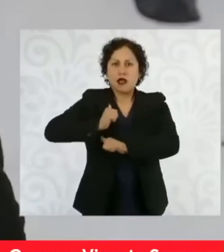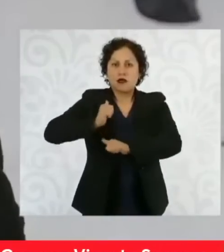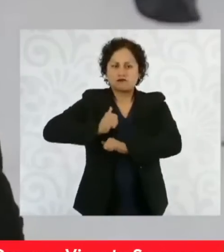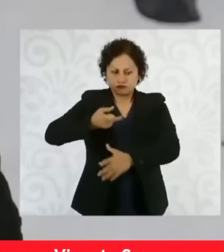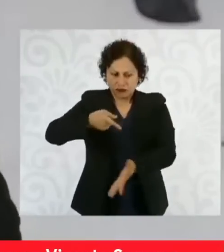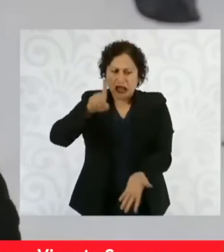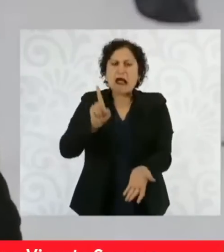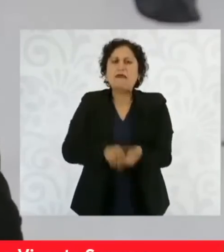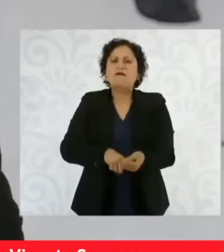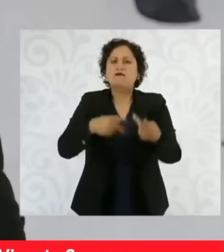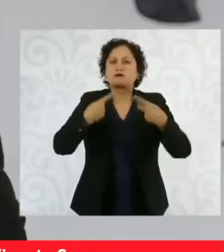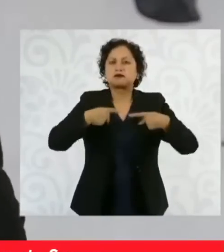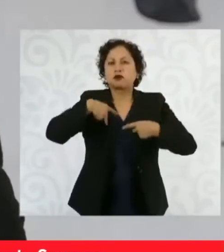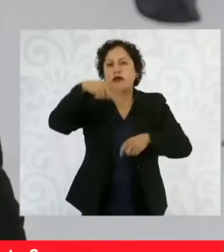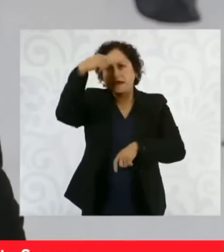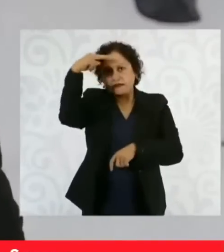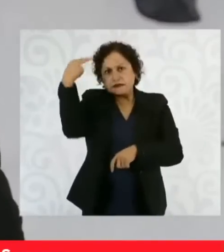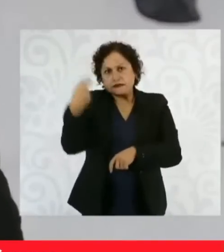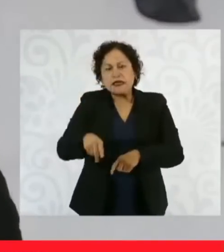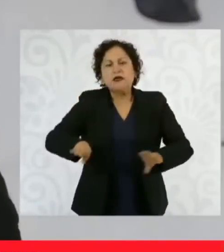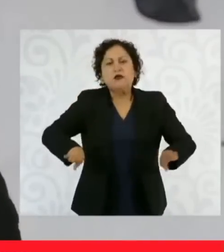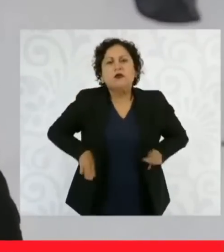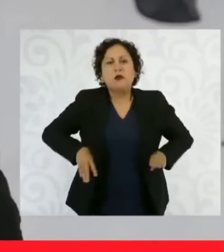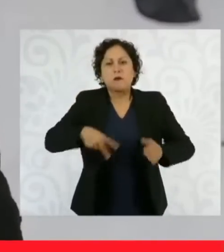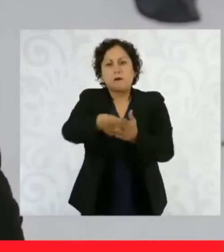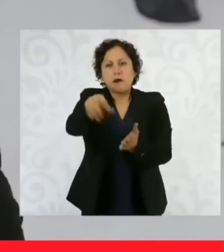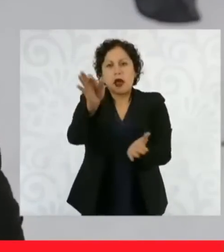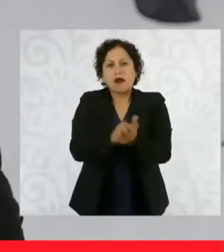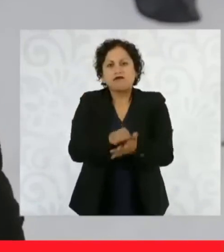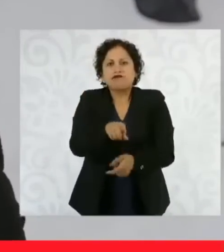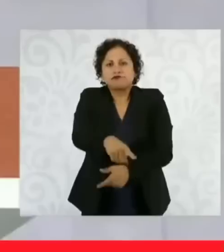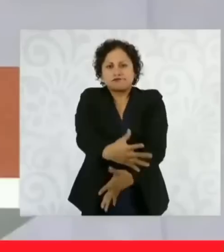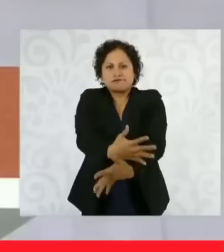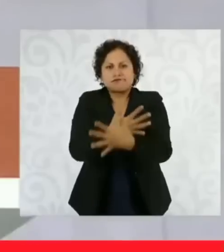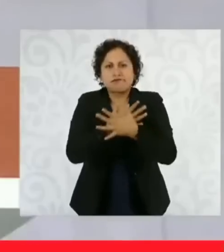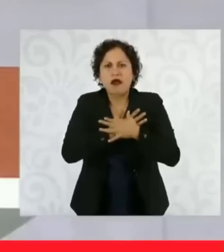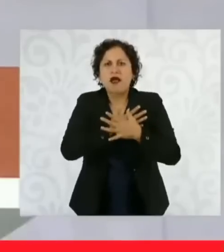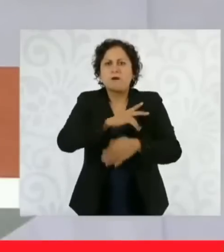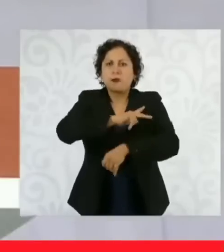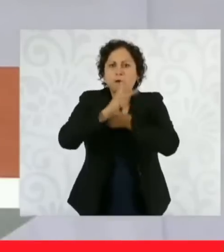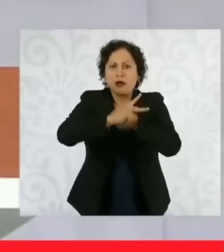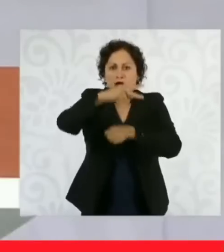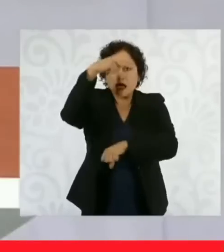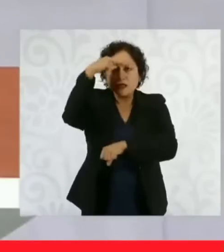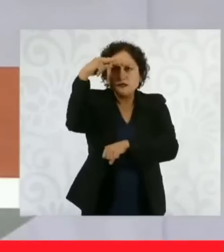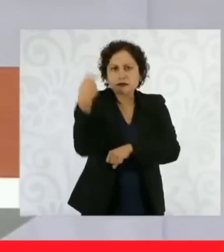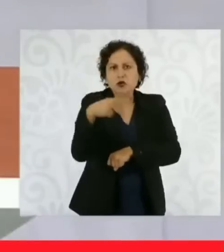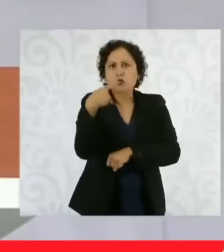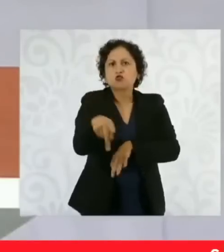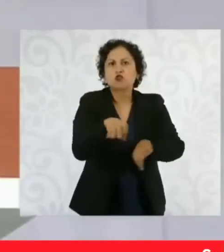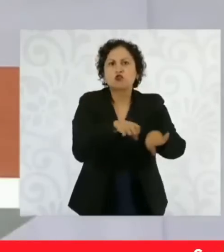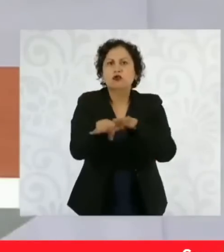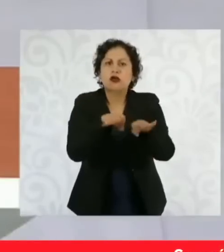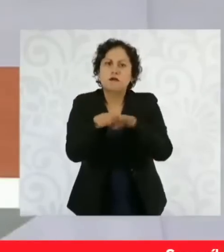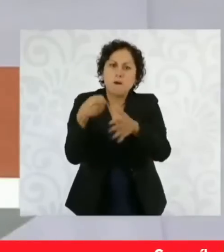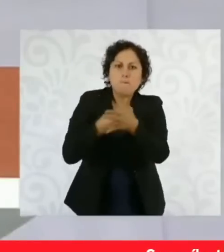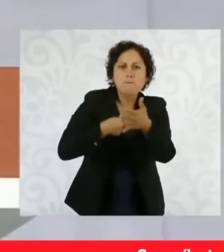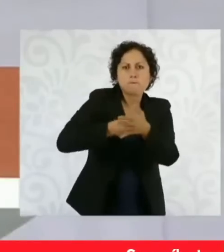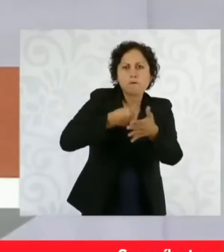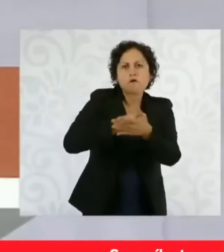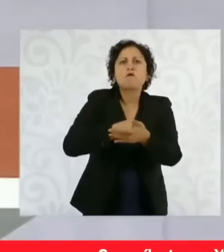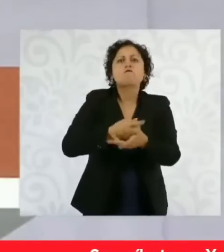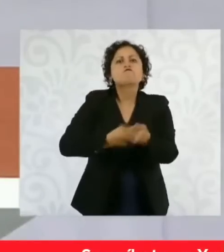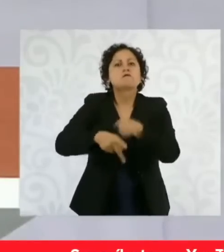mujeres valerosos que aman a su patria y entregan su esfuerzo y su vida por el bien de nuestra